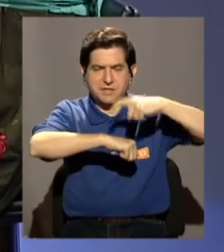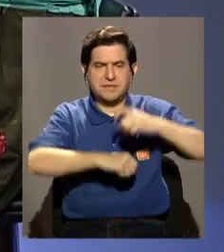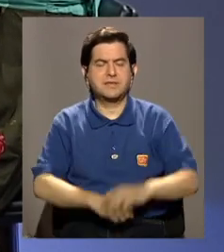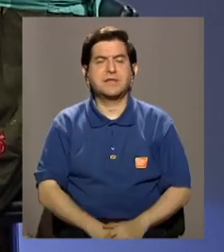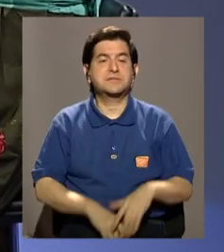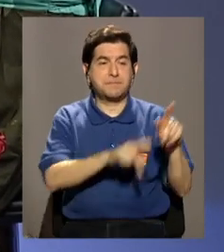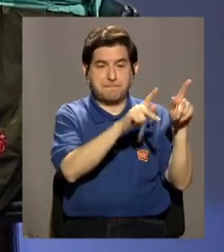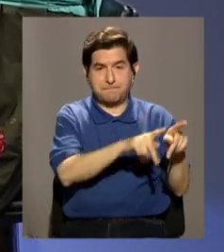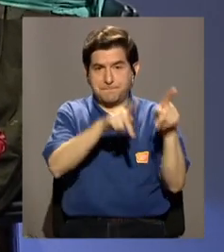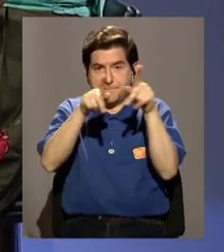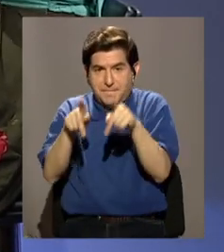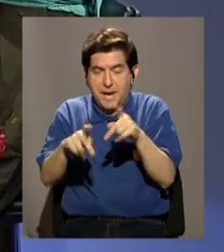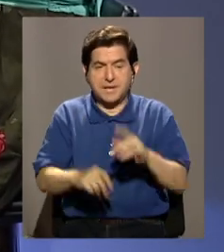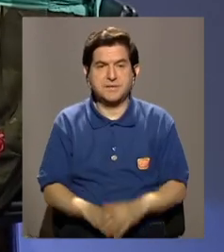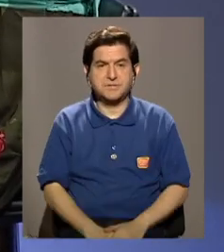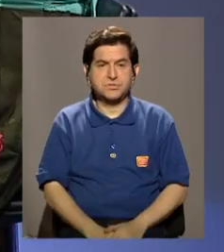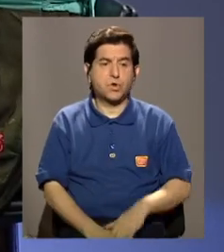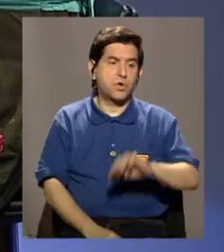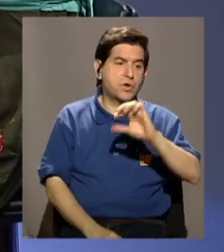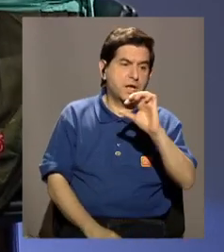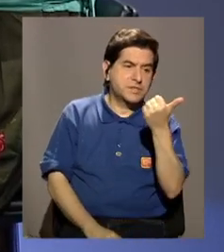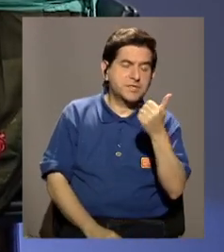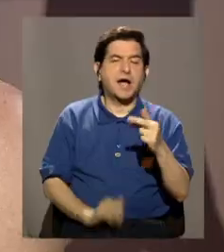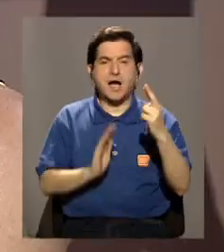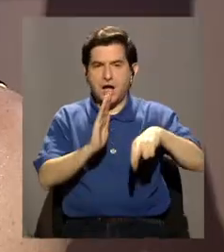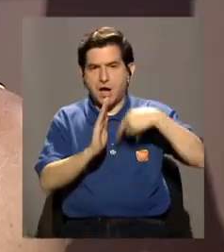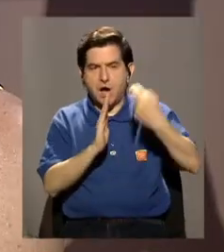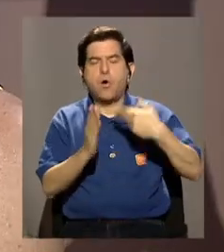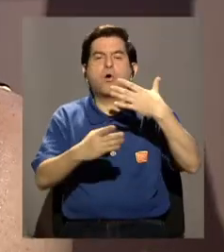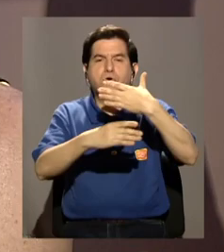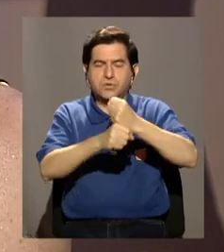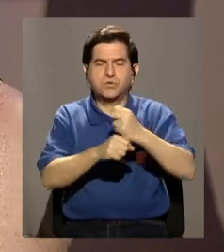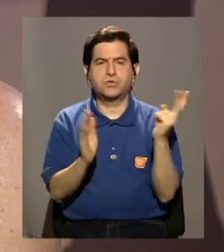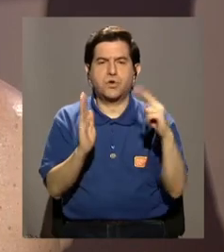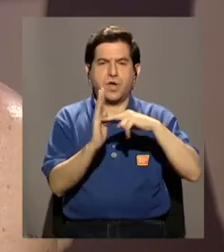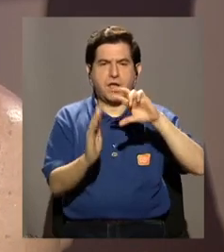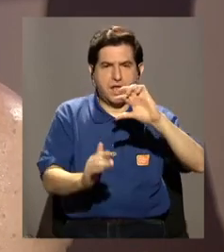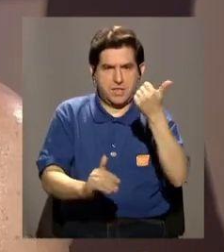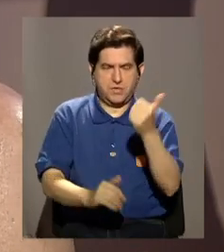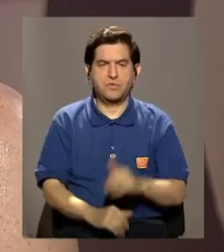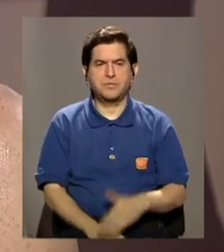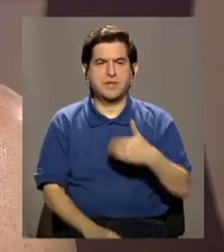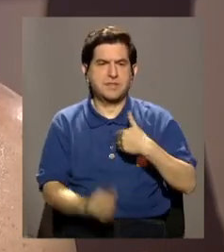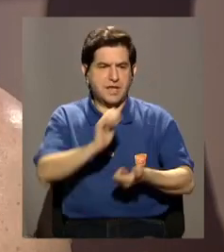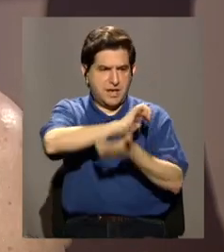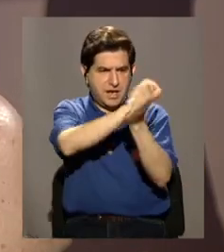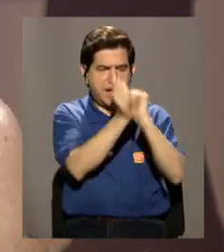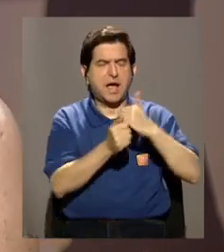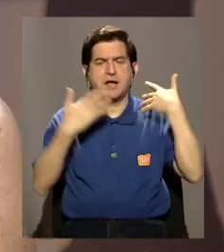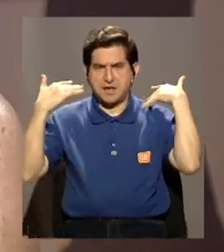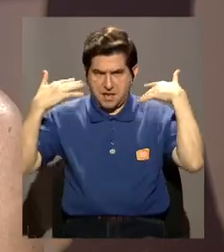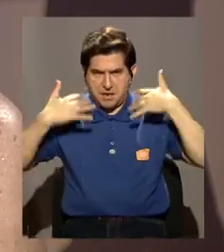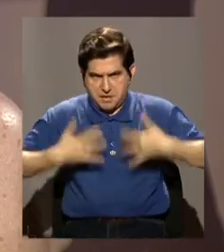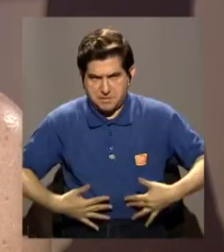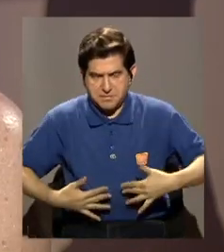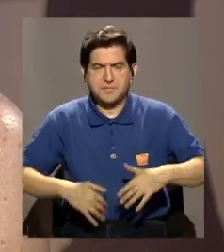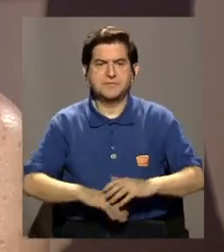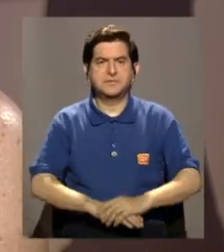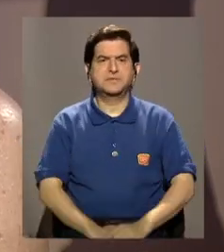donde los personajes hacen otros personajes en el 2010 había cambios de vestuario